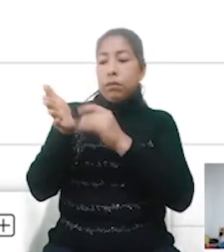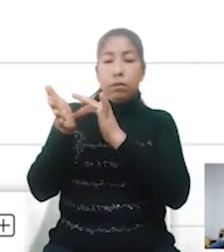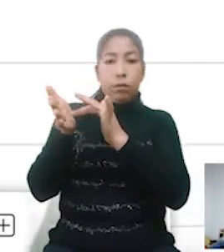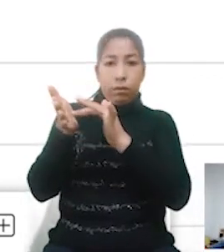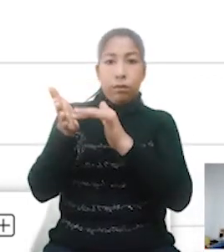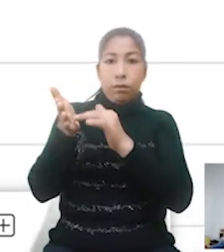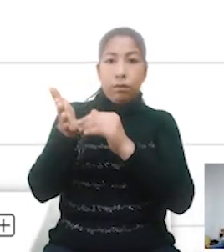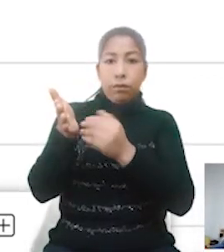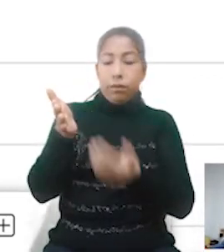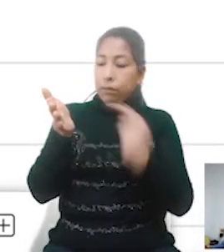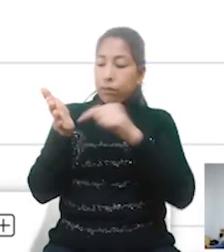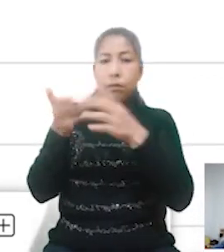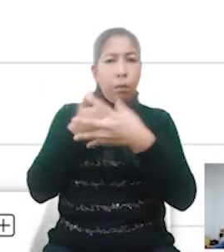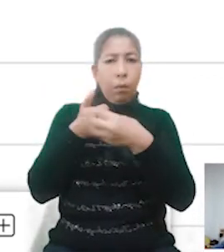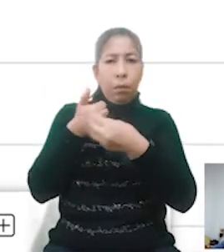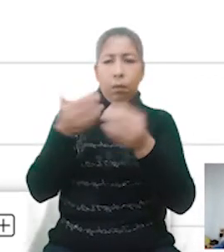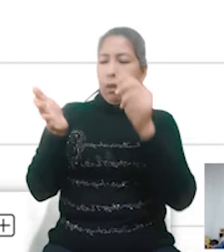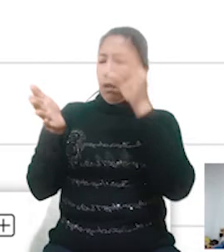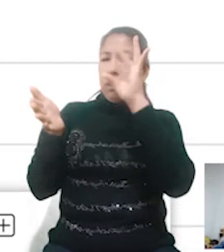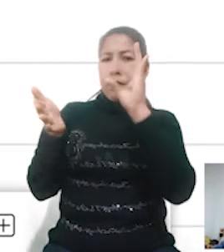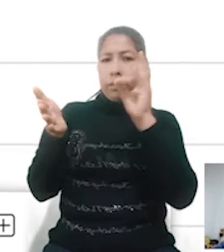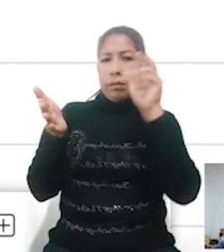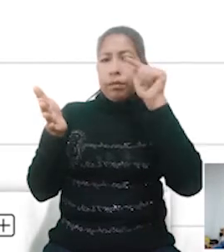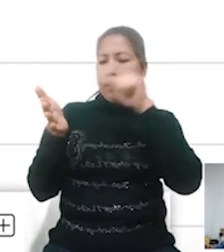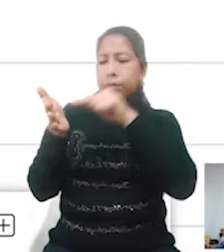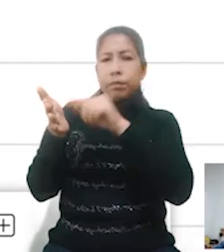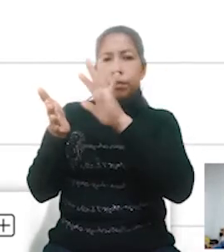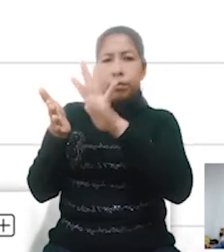0,73. En nuestra calculadora sacamos este valor, tendremos